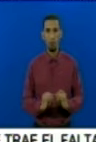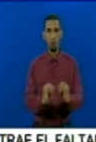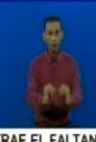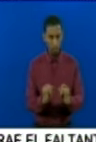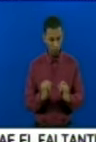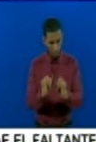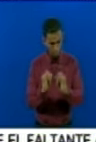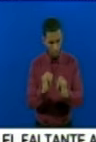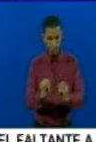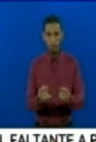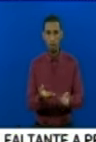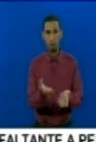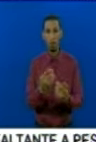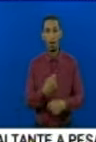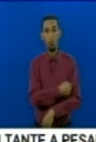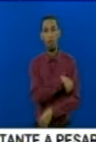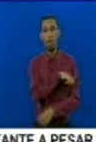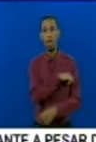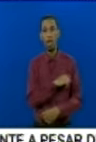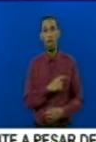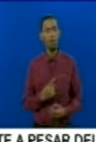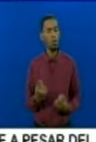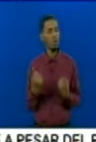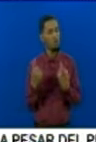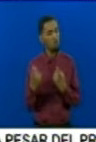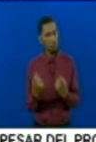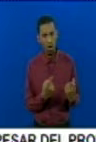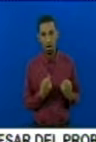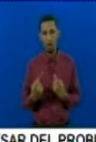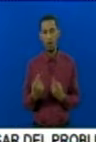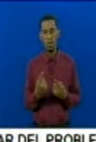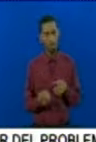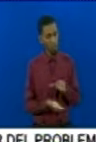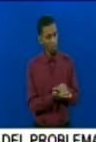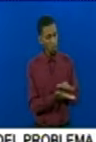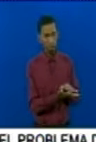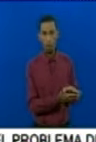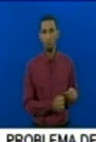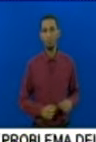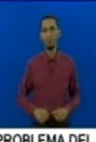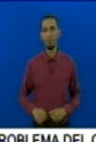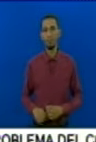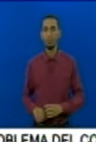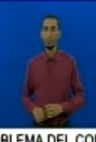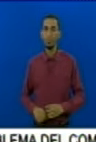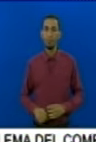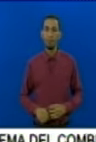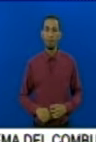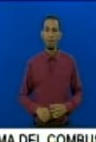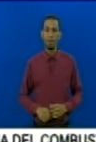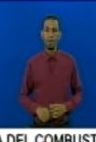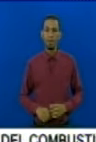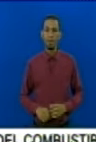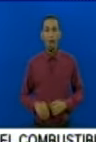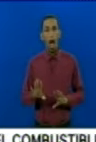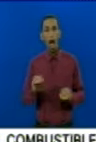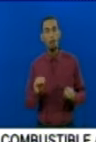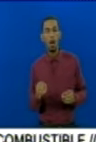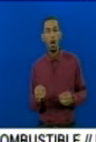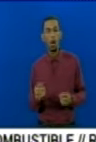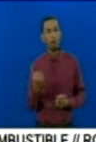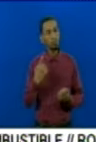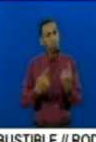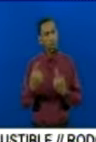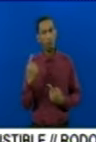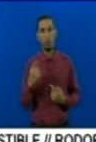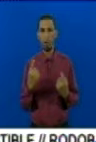no se le ha podido garantizar y que está en nuestros almacenes. Ahora, usted hablaba, por ejemplo, de algunas necesidades que todavía no pueden ser cubiertas a